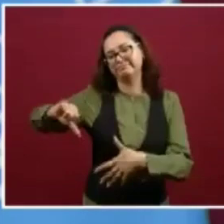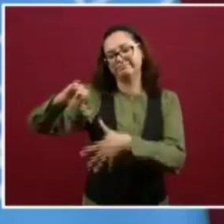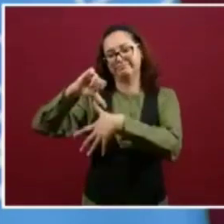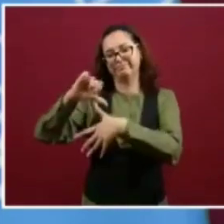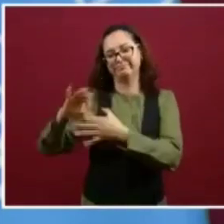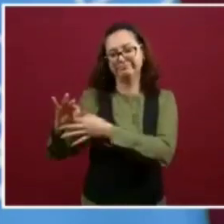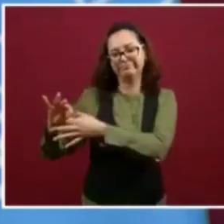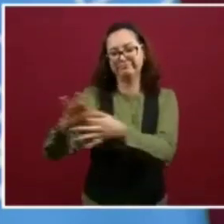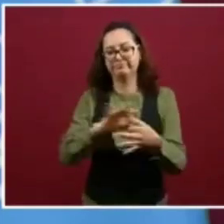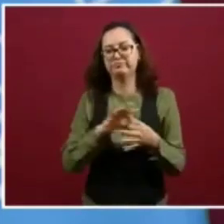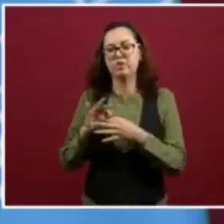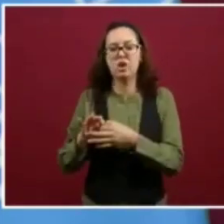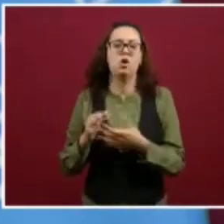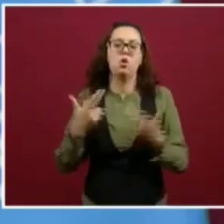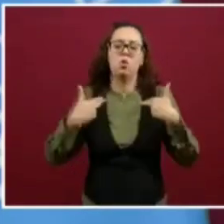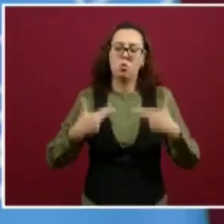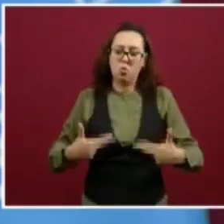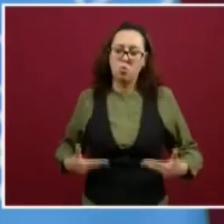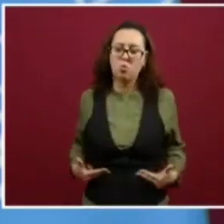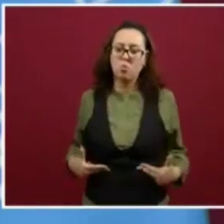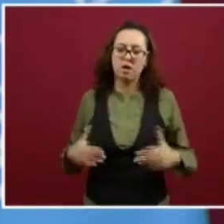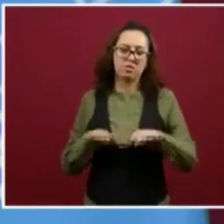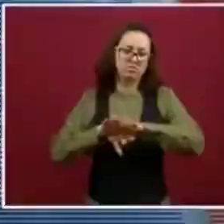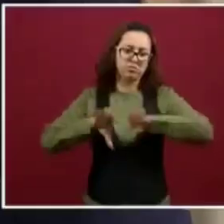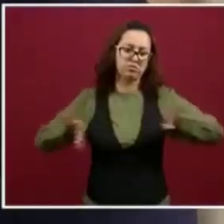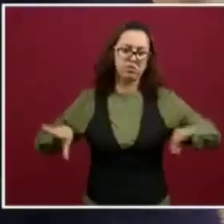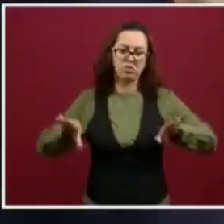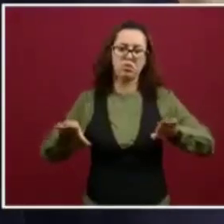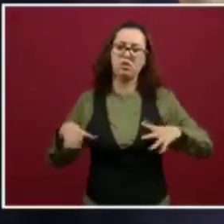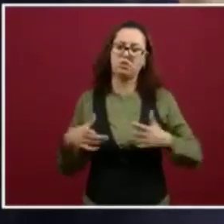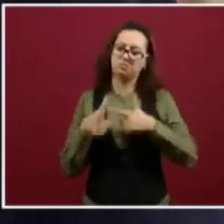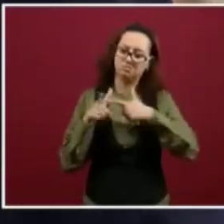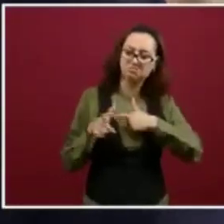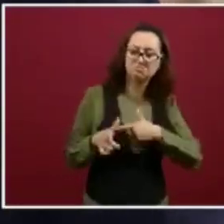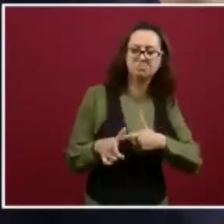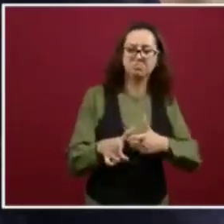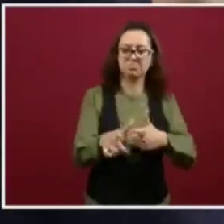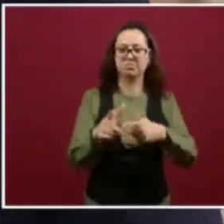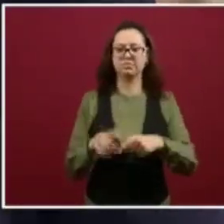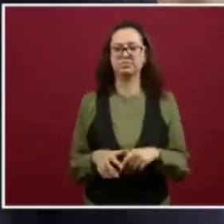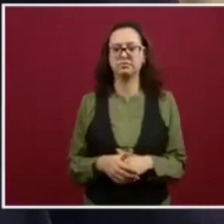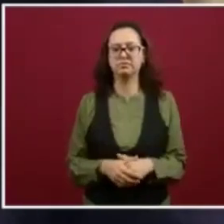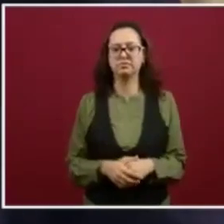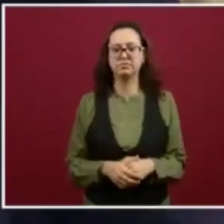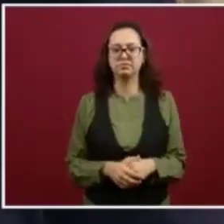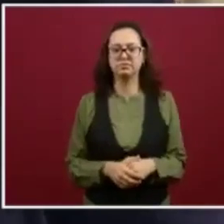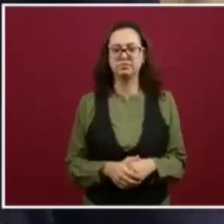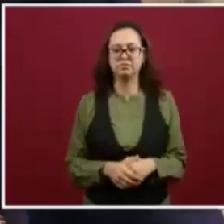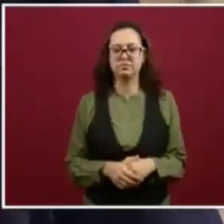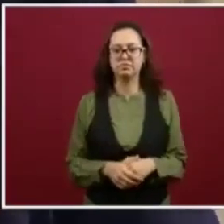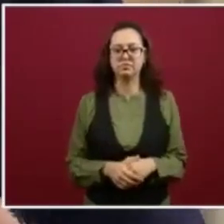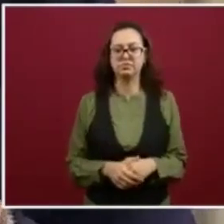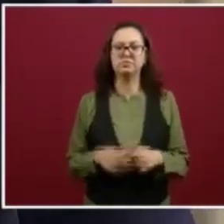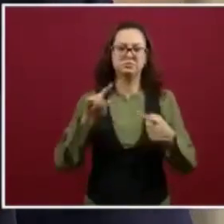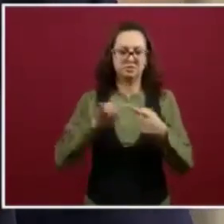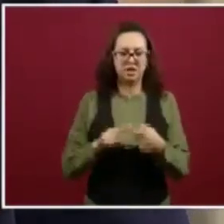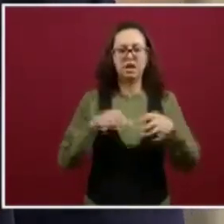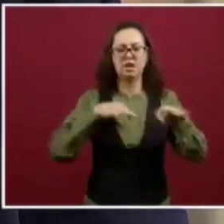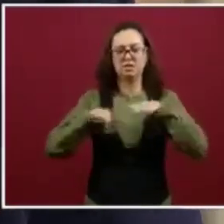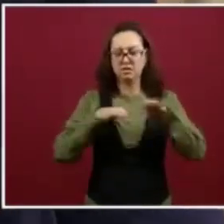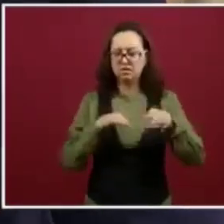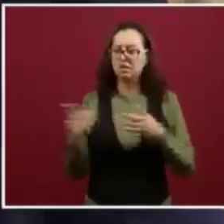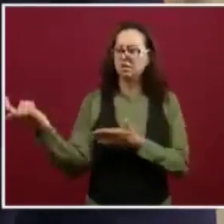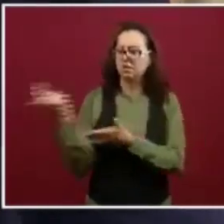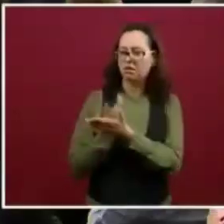movilidad humana a un desarrollo con igualdad y con sostenibilidad. Tener este enfoque de seguridad en el empleo, en los ingresos,